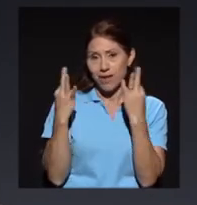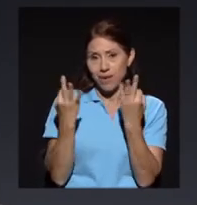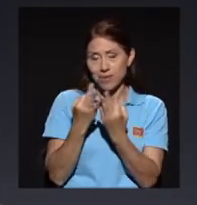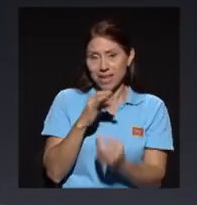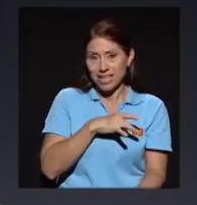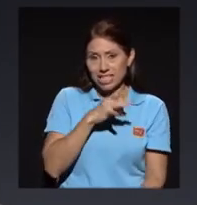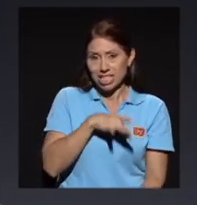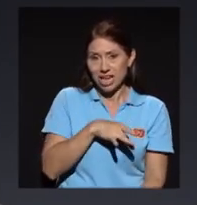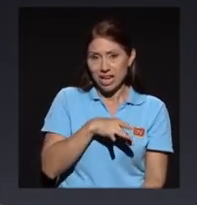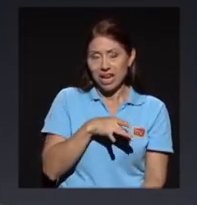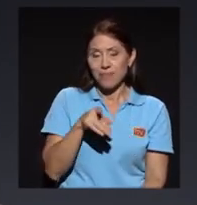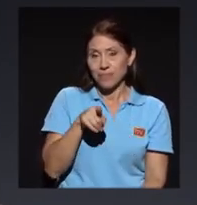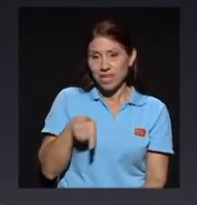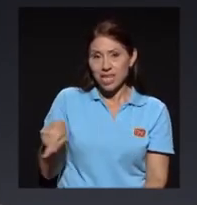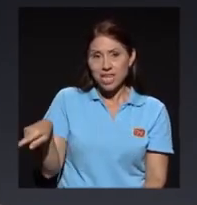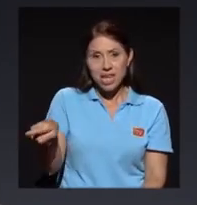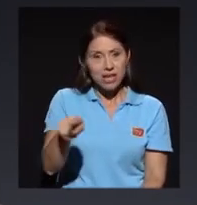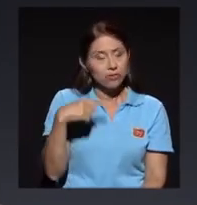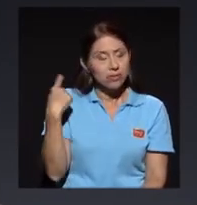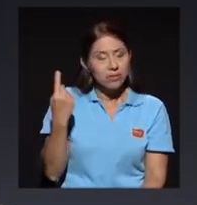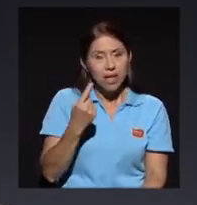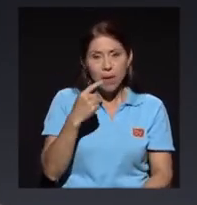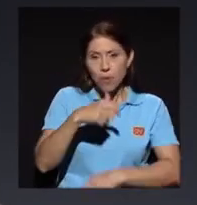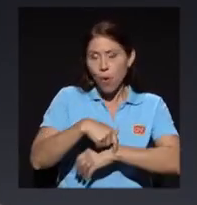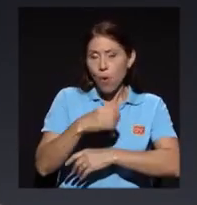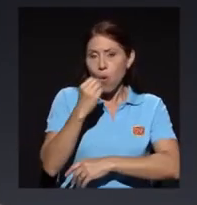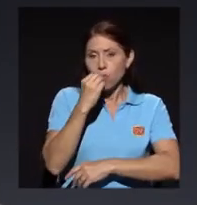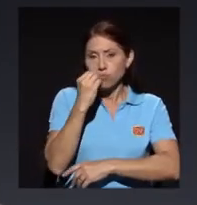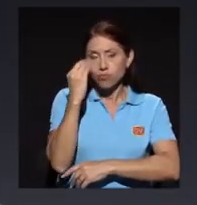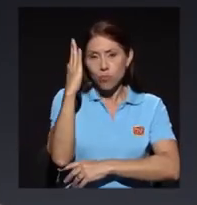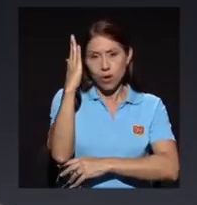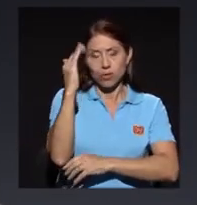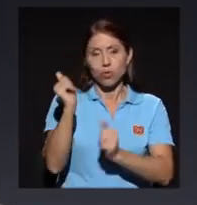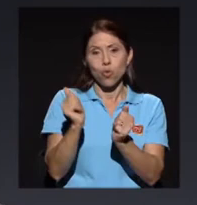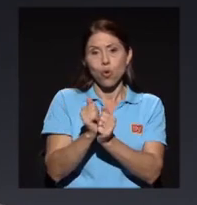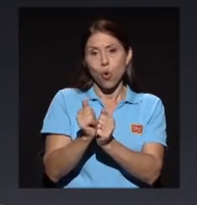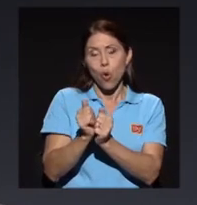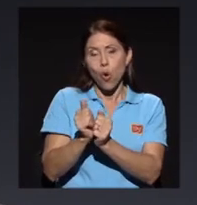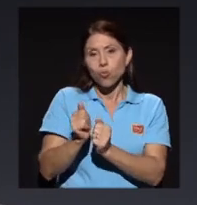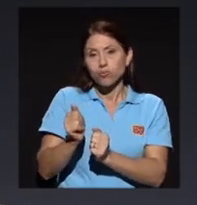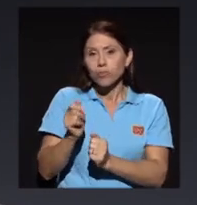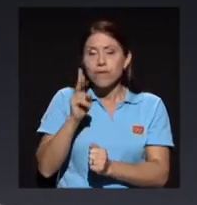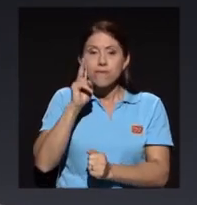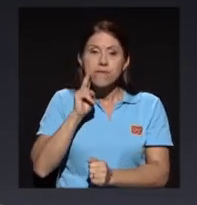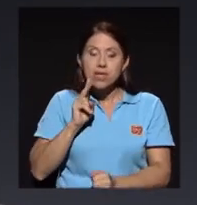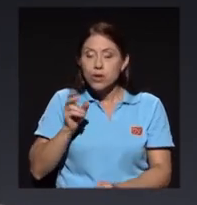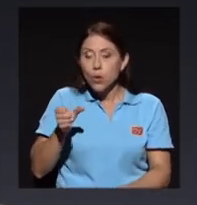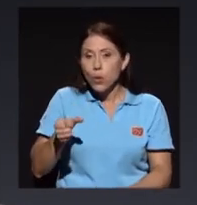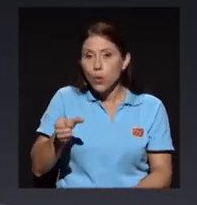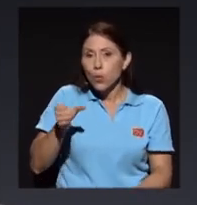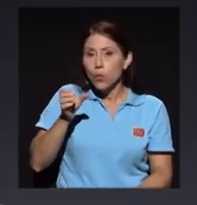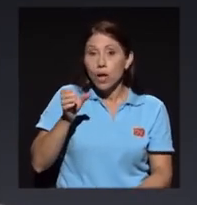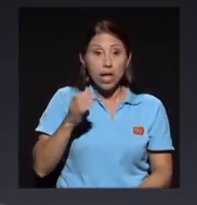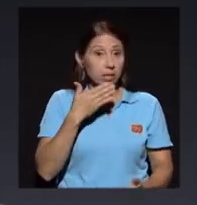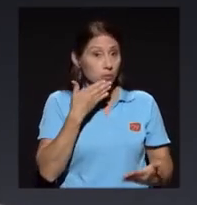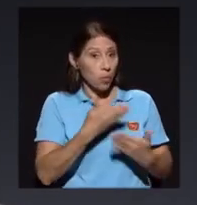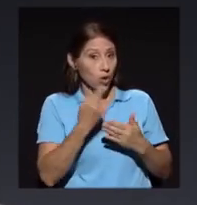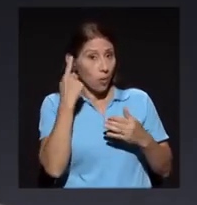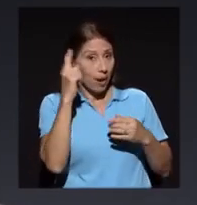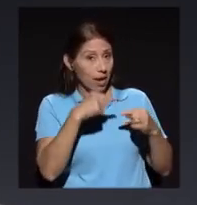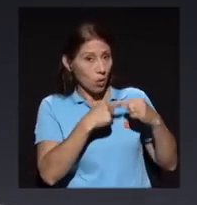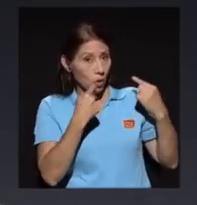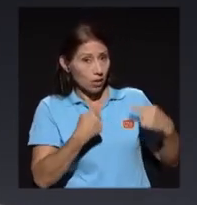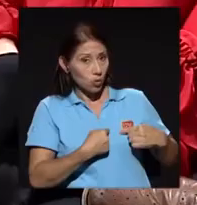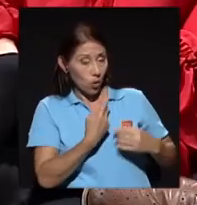y ellos almorzaban con vino. Entonces ahí conocí el vino. Qué bueno para el corazón. Ustedes ambos